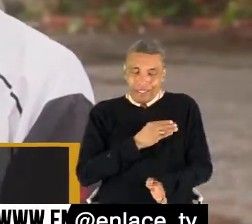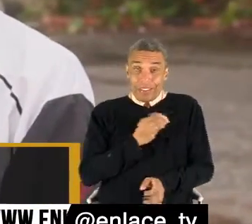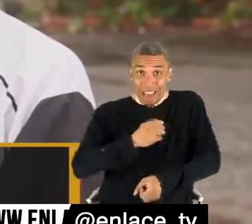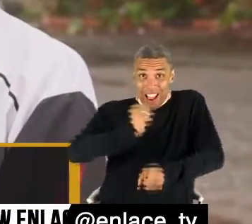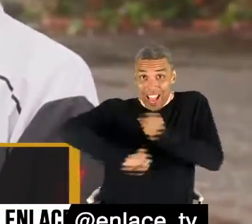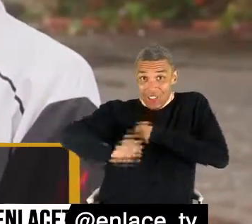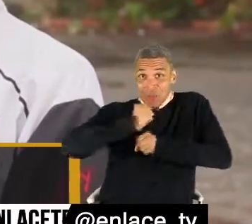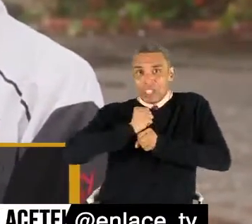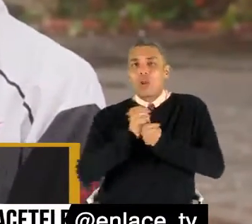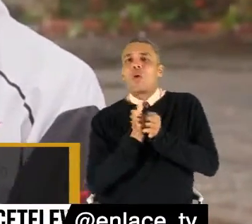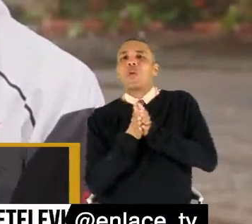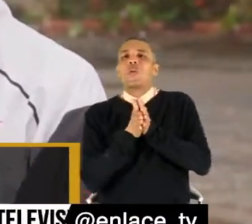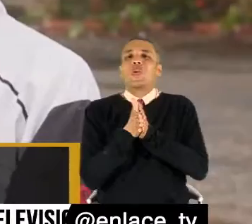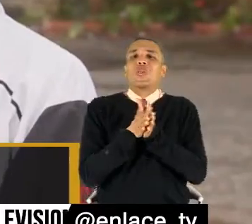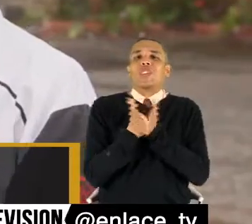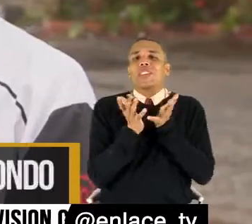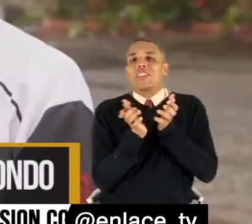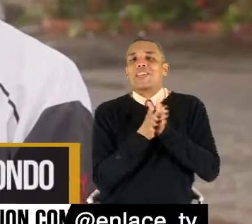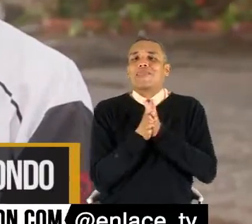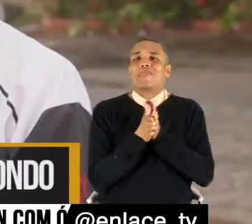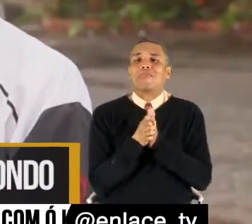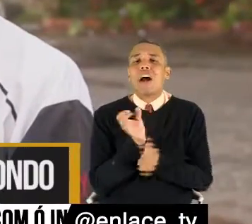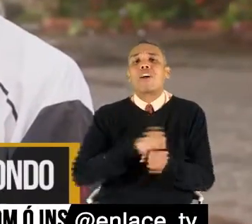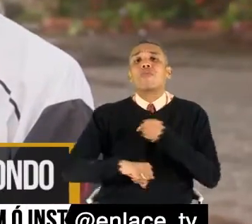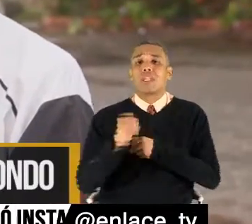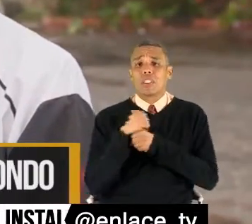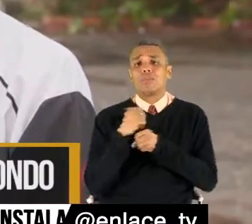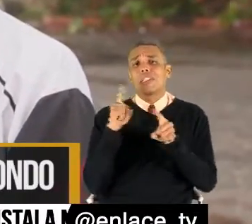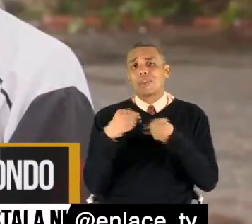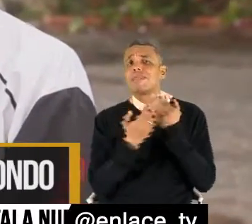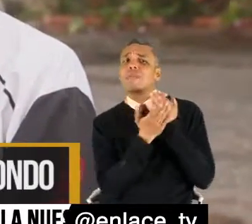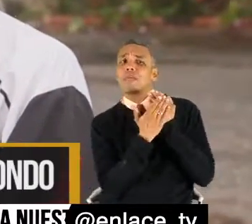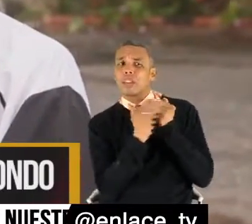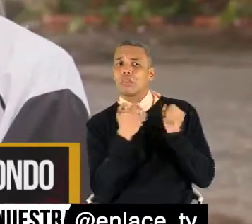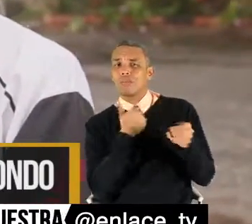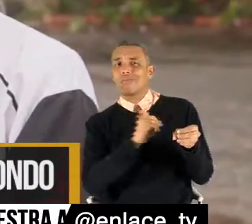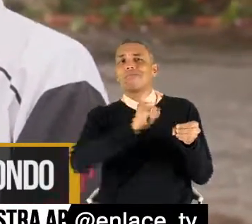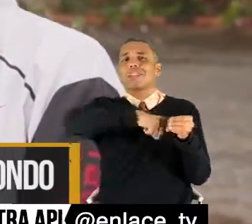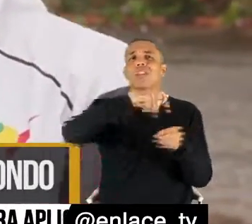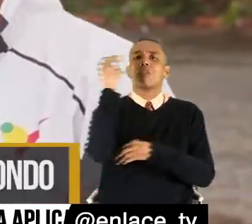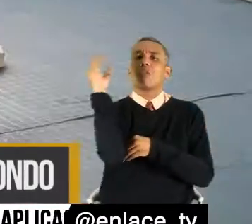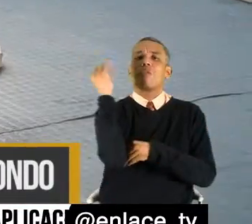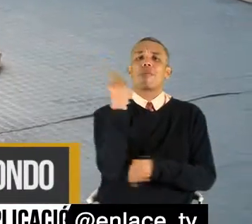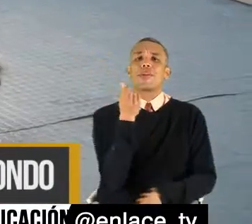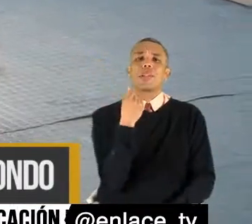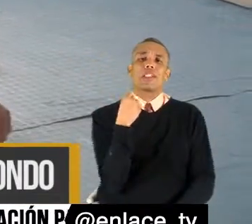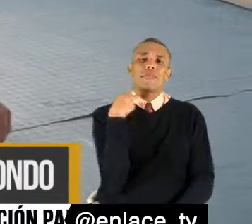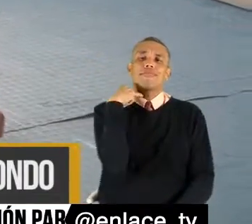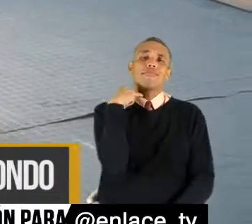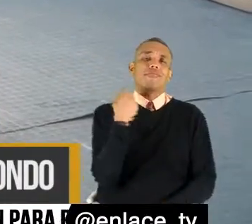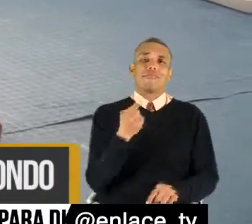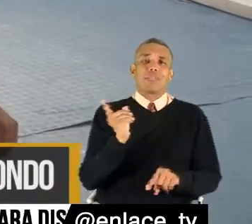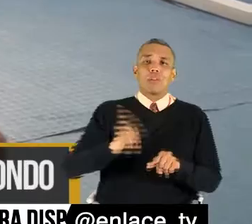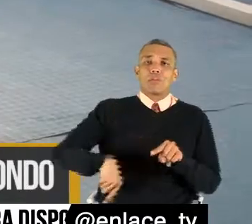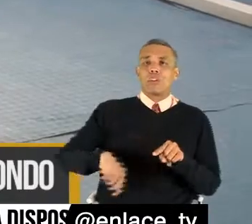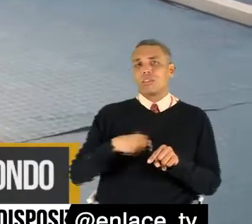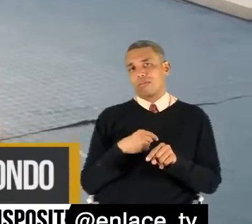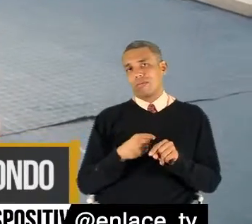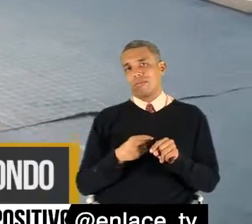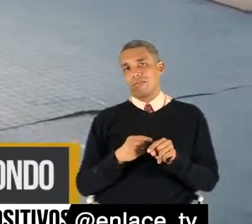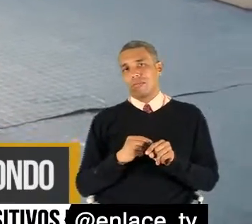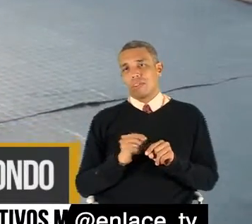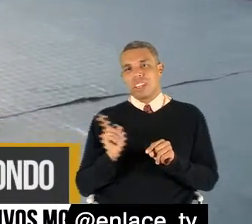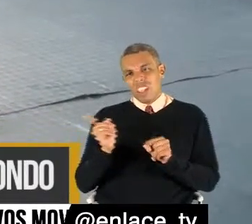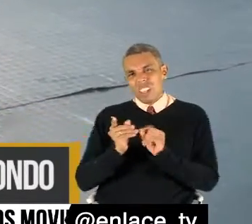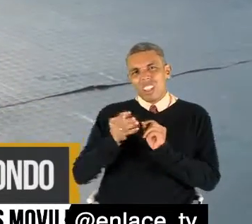no completamos los recursos y pues este año ya tenemos la oportunidad y ya muy contenta por ese llamado. Astrid es estudiante de octavo grado de la